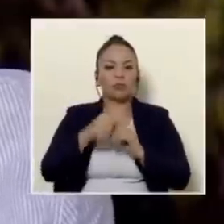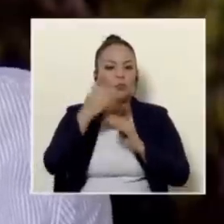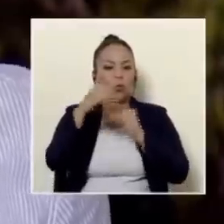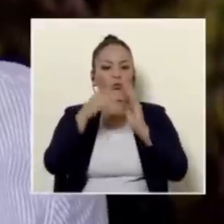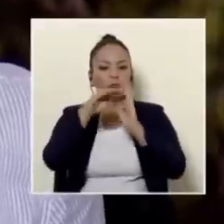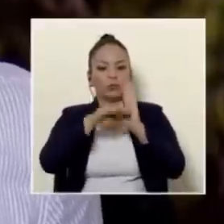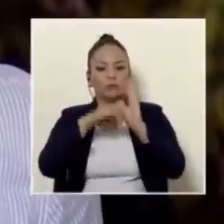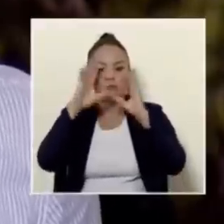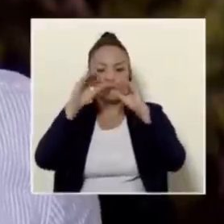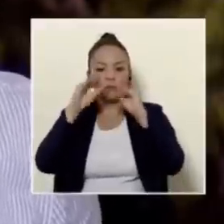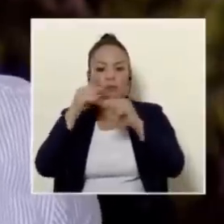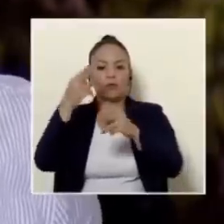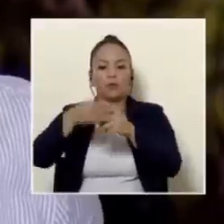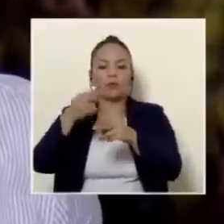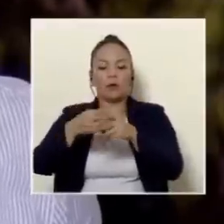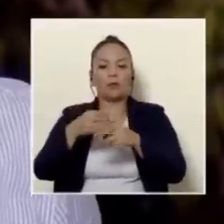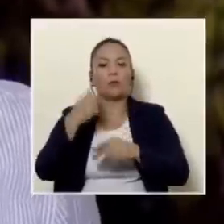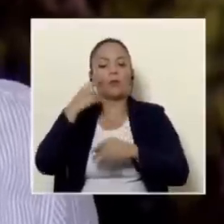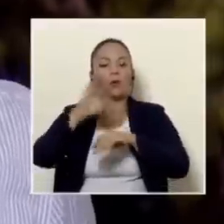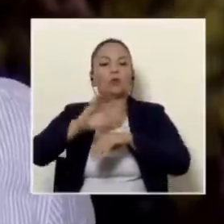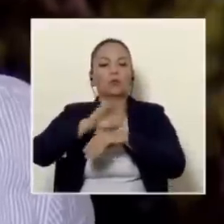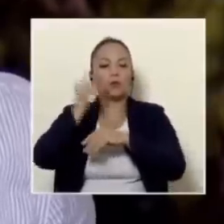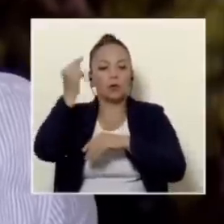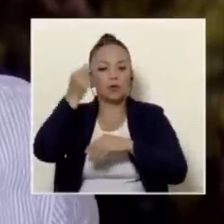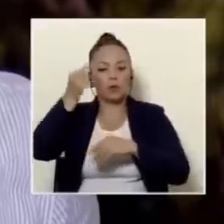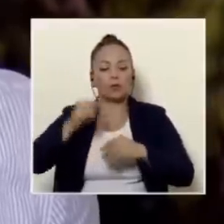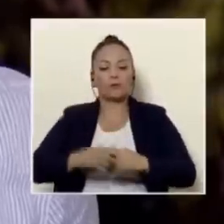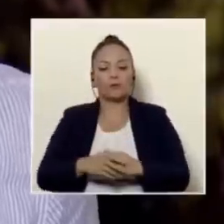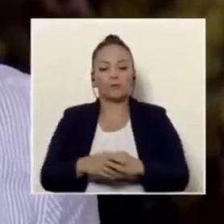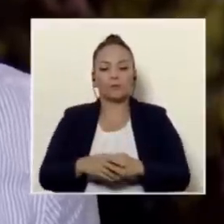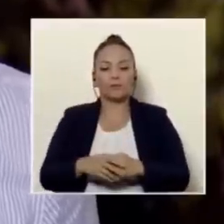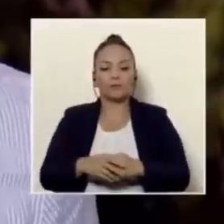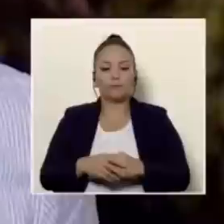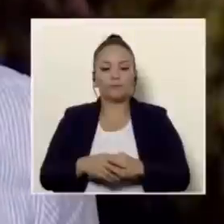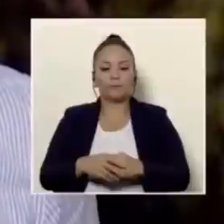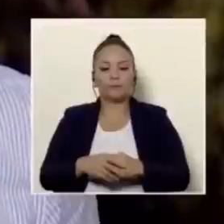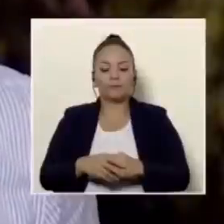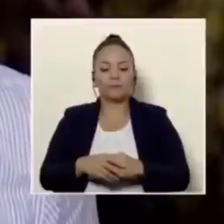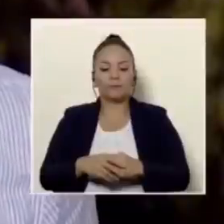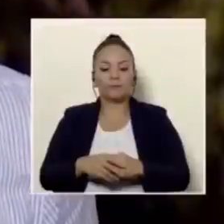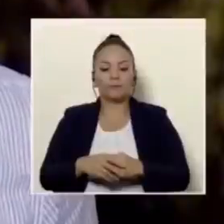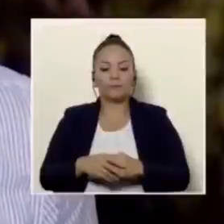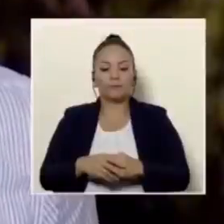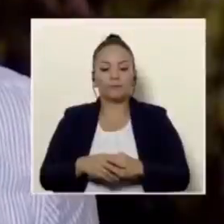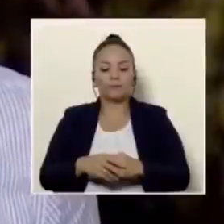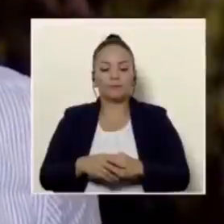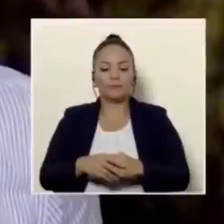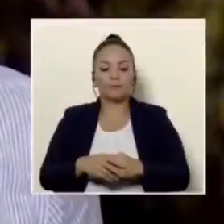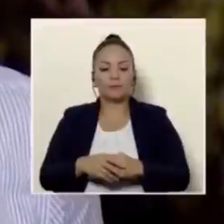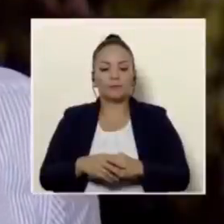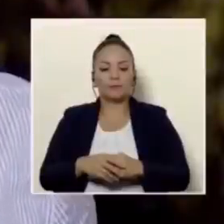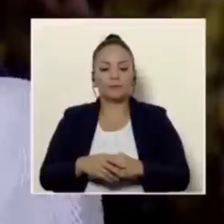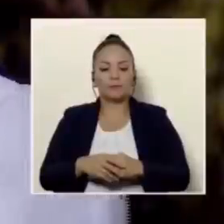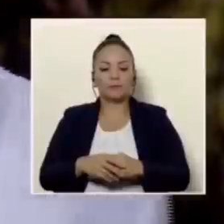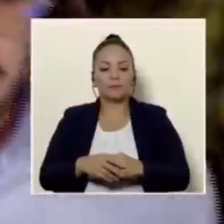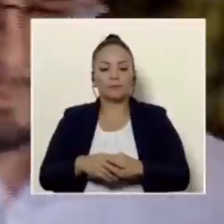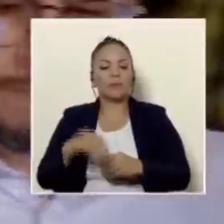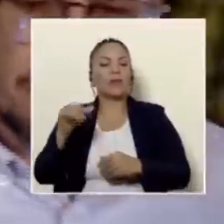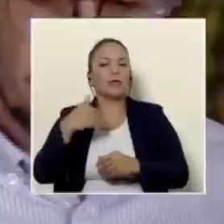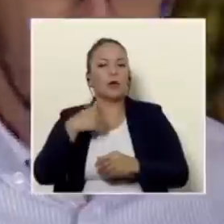fue anunciada o que fue nombrada más bien por el Consejo de Gobierno. Y ya le hago la consulta que le traía de parte de la redacción de